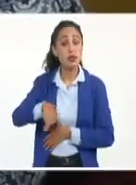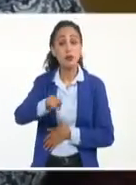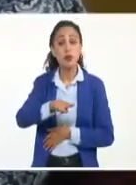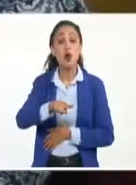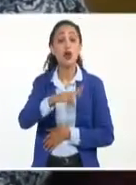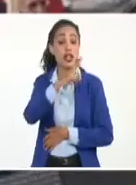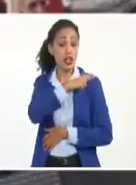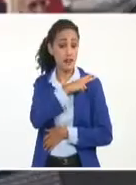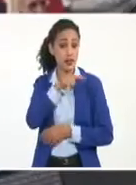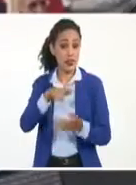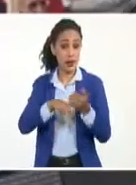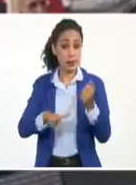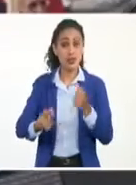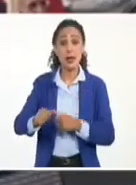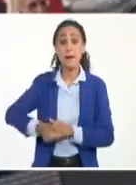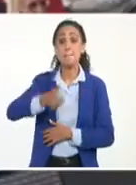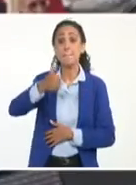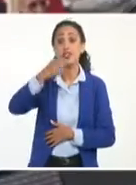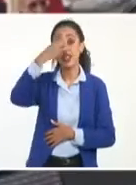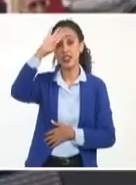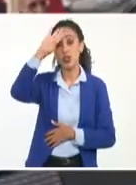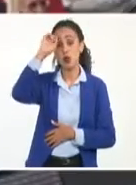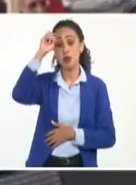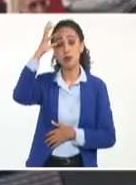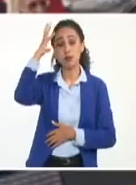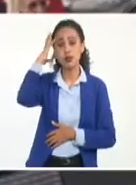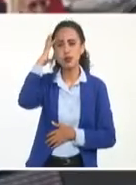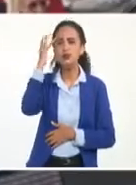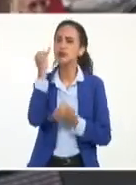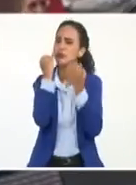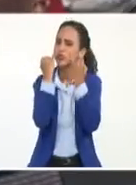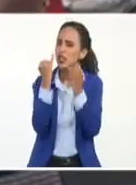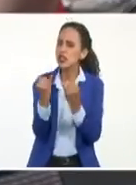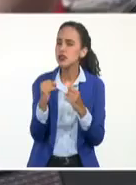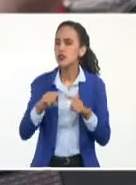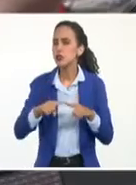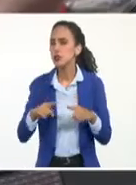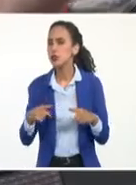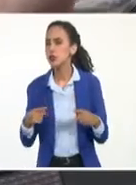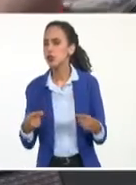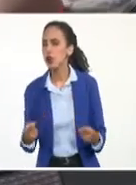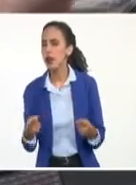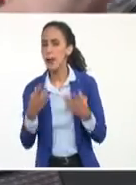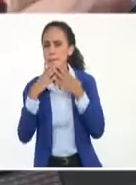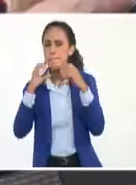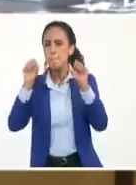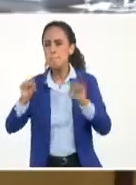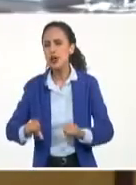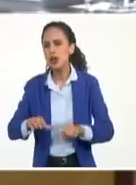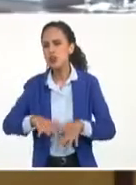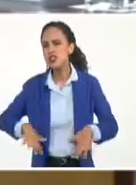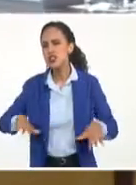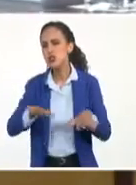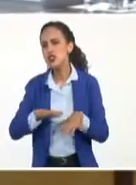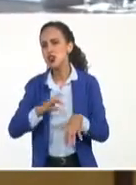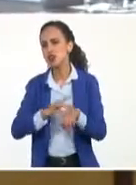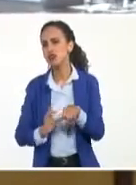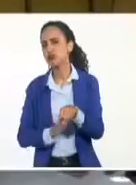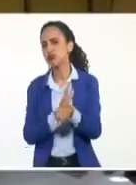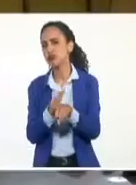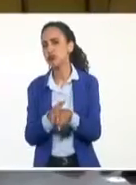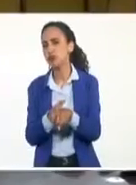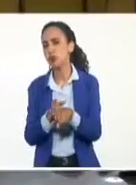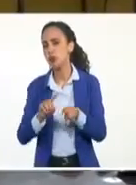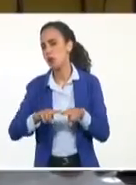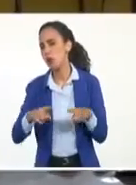provincia, el presidente Miguel Díaz-Canel Bermúdez se interesó por las causas que motivaron el empeoramiento de los indicadores sanitarios en el